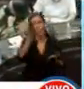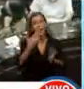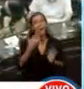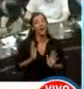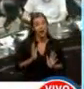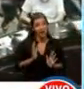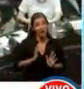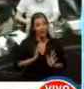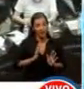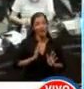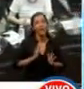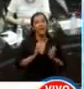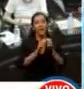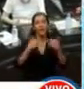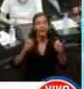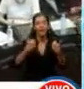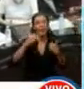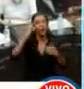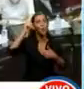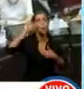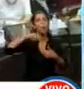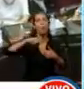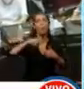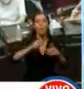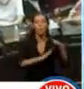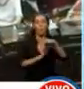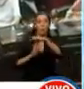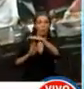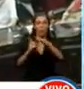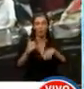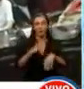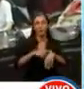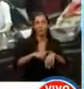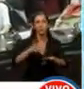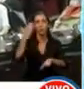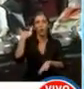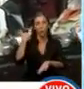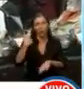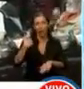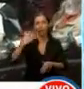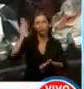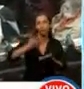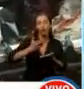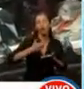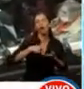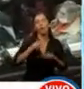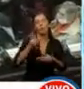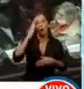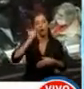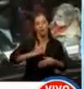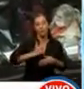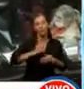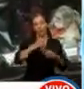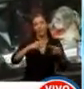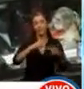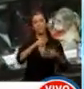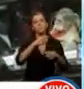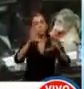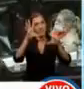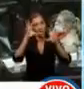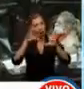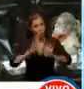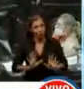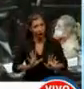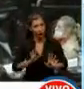que condenaron a la Junta, que la organizó quien era presidente de la Cámara, Julián Domínguez, y vinimos todos. Pero no fue